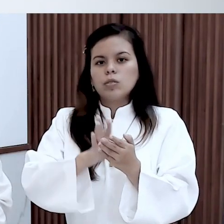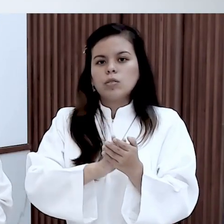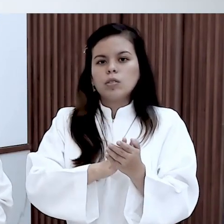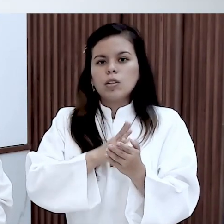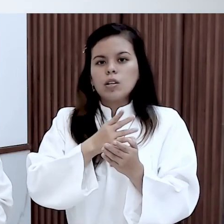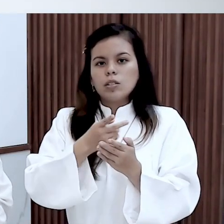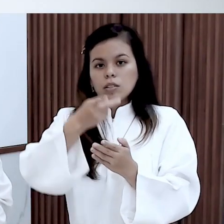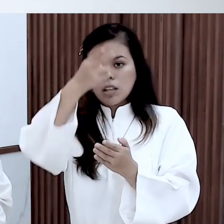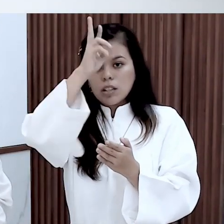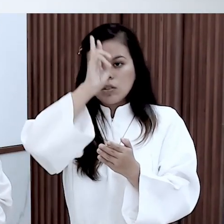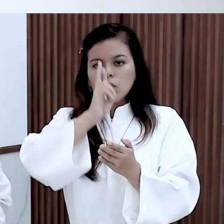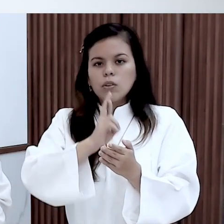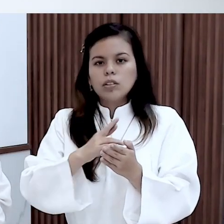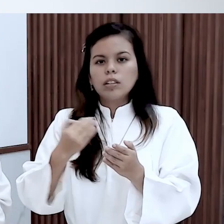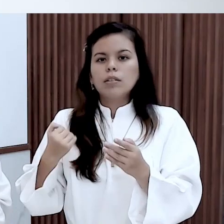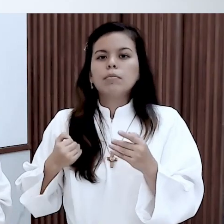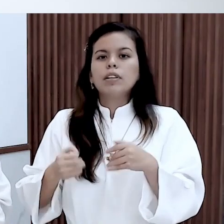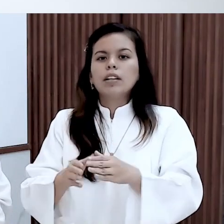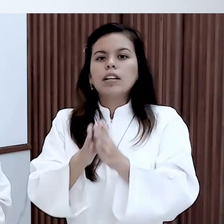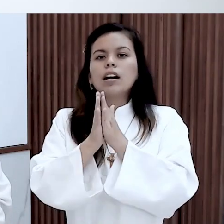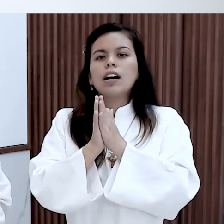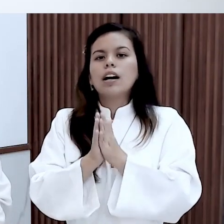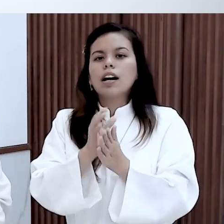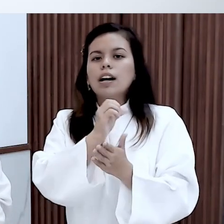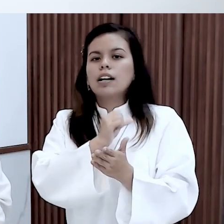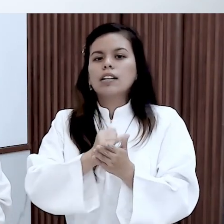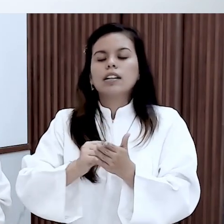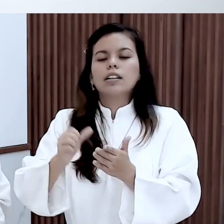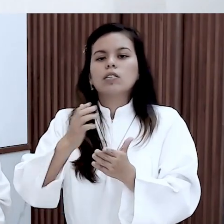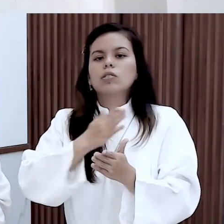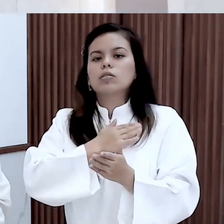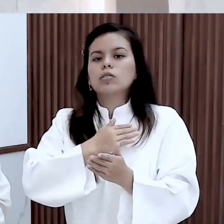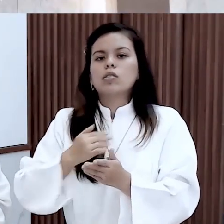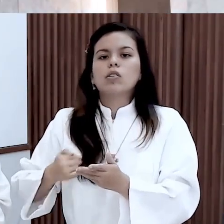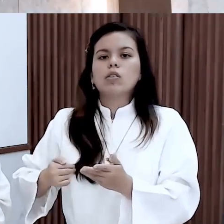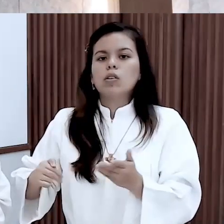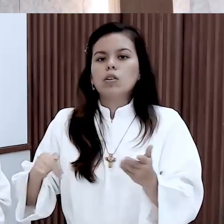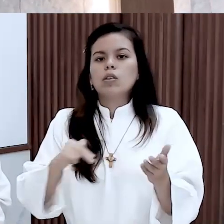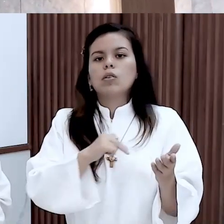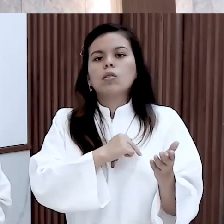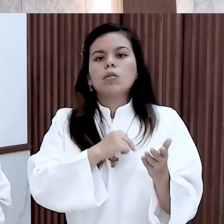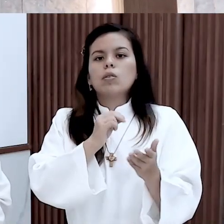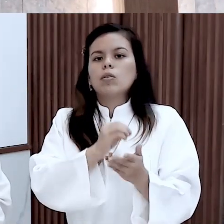nosotros. Señor, ten piedad de